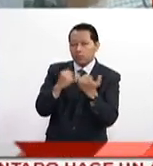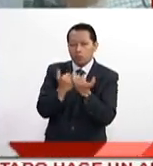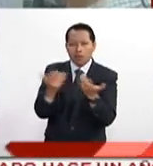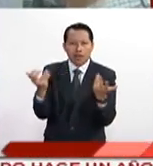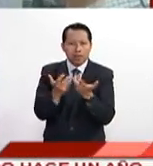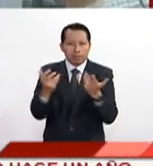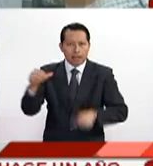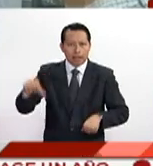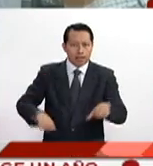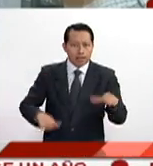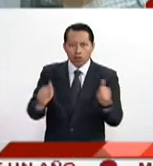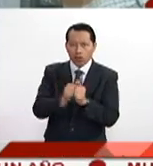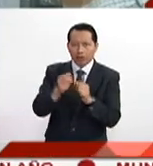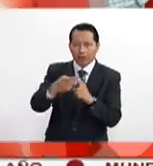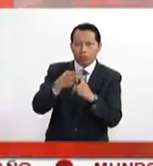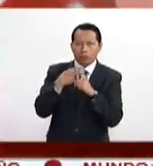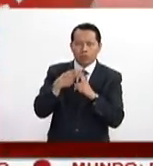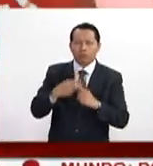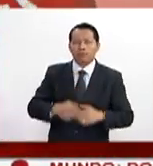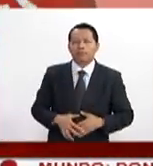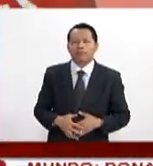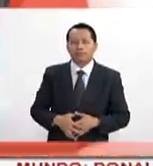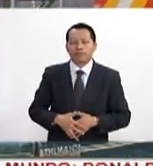actividades relacionadas con el secuestro.